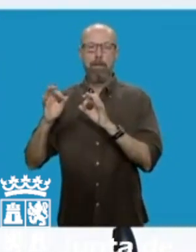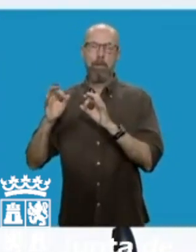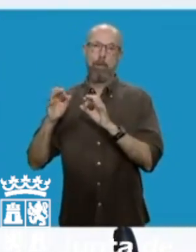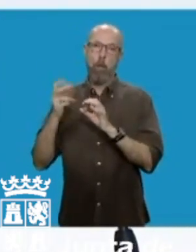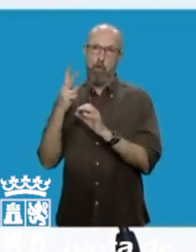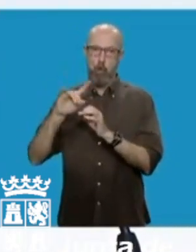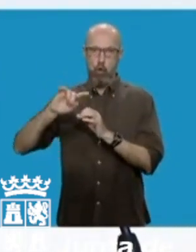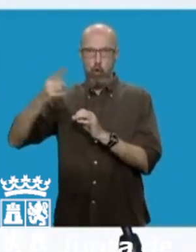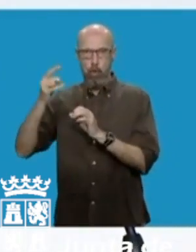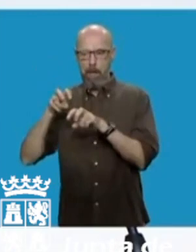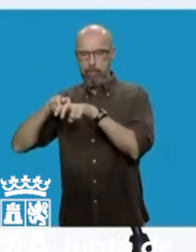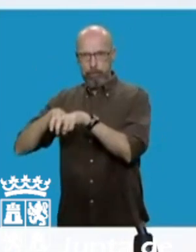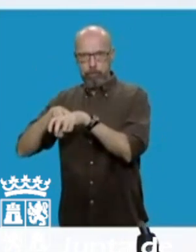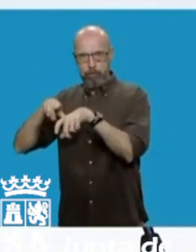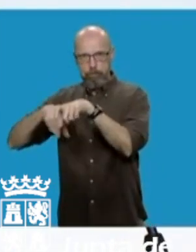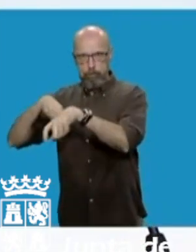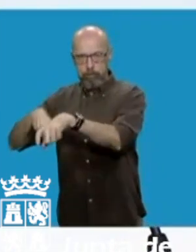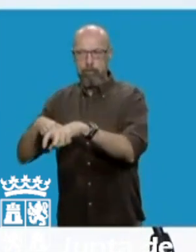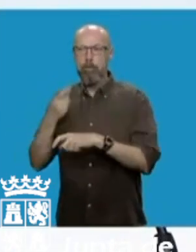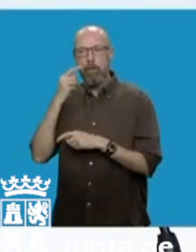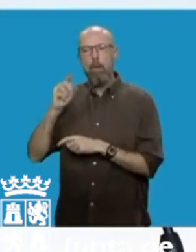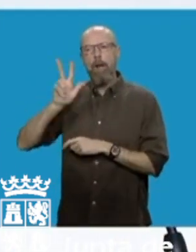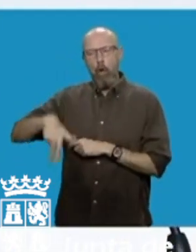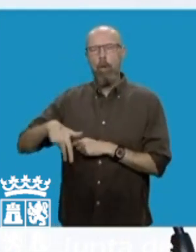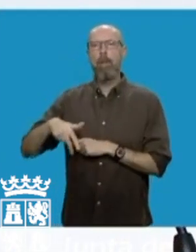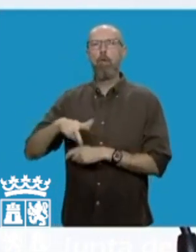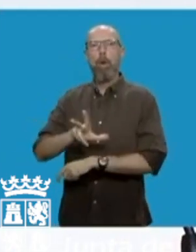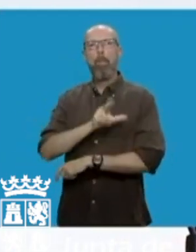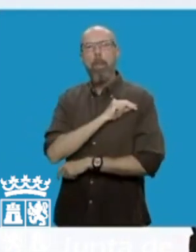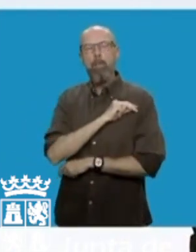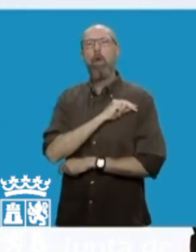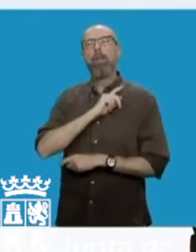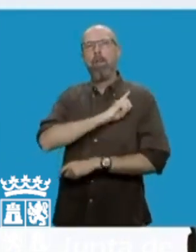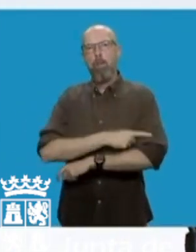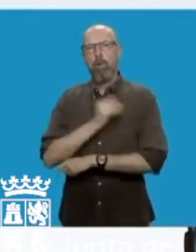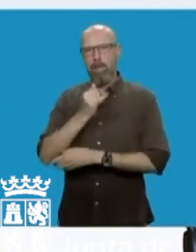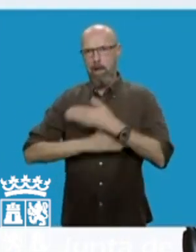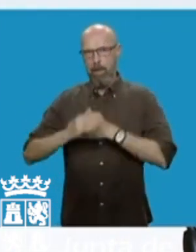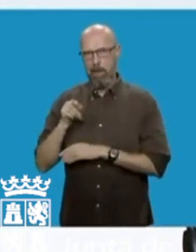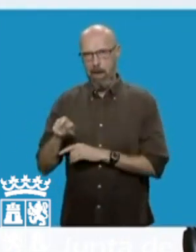que le lleva al reconocimiento como Premio Deporte y Discapacidad.